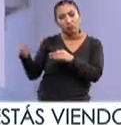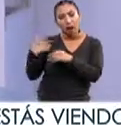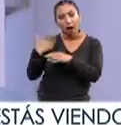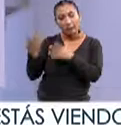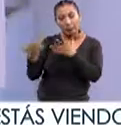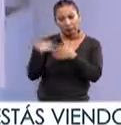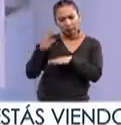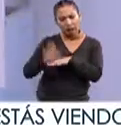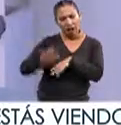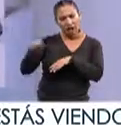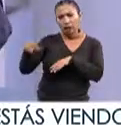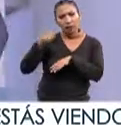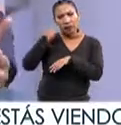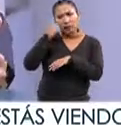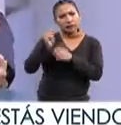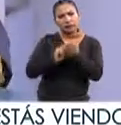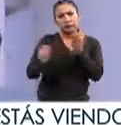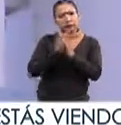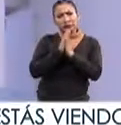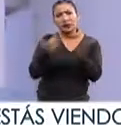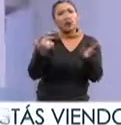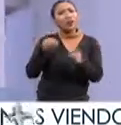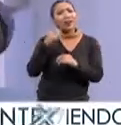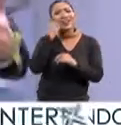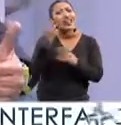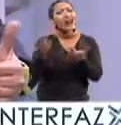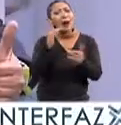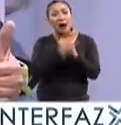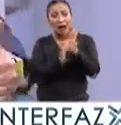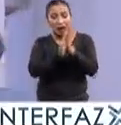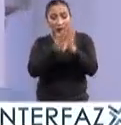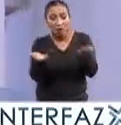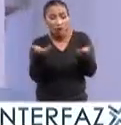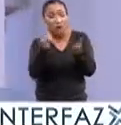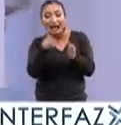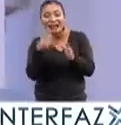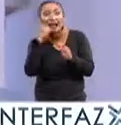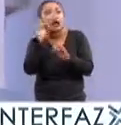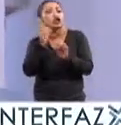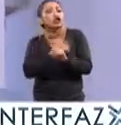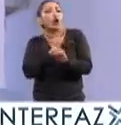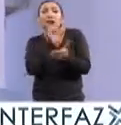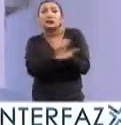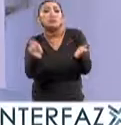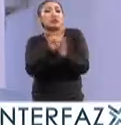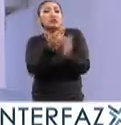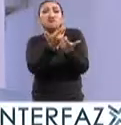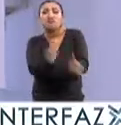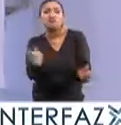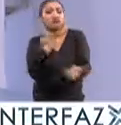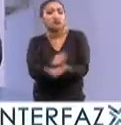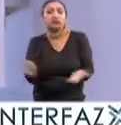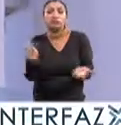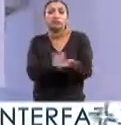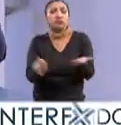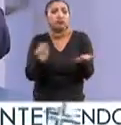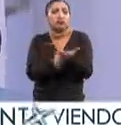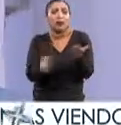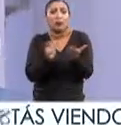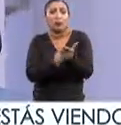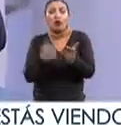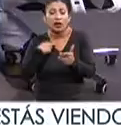uno le da la impresión que él no quería escribir libros, que él no quería terminar libros, que él solamente quería escribir. Porque es